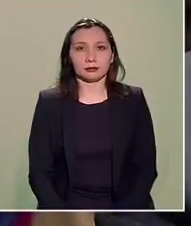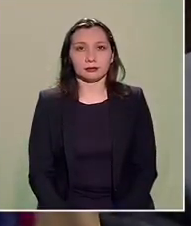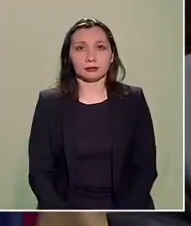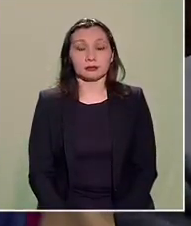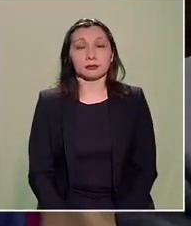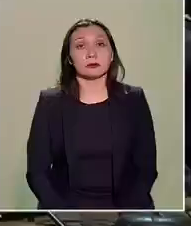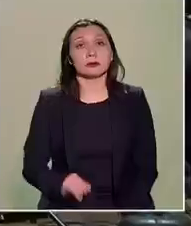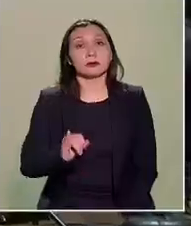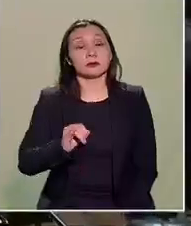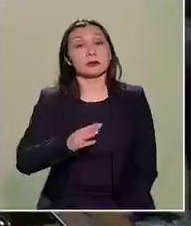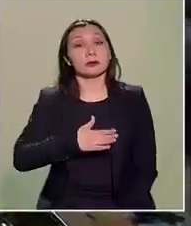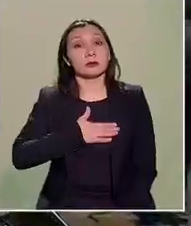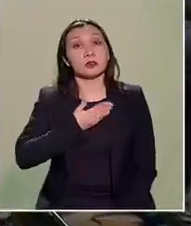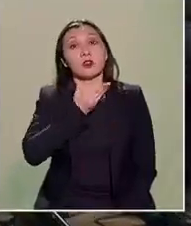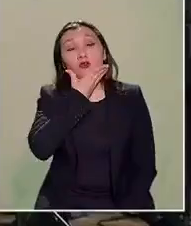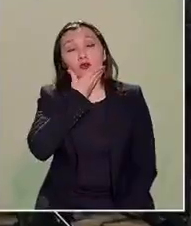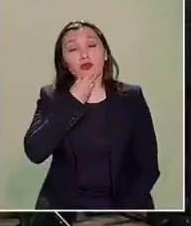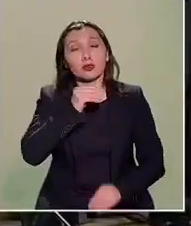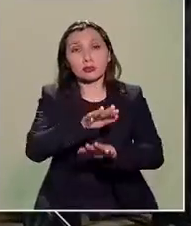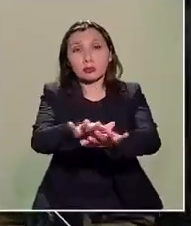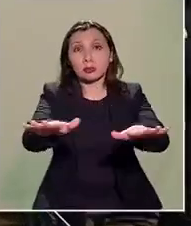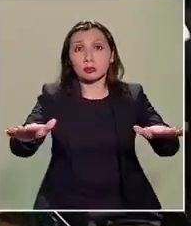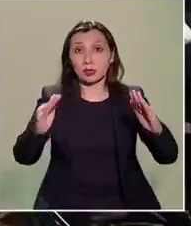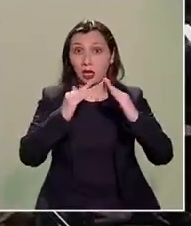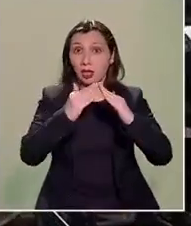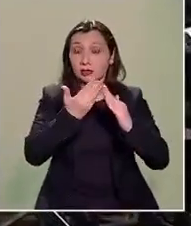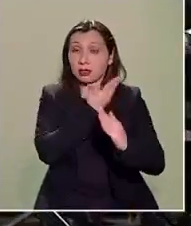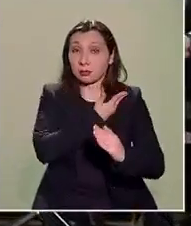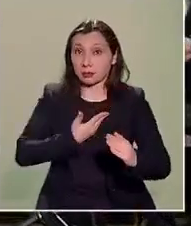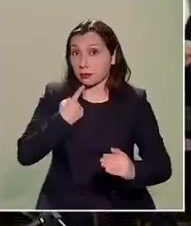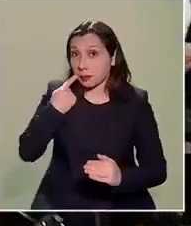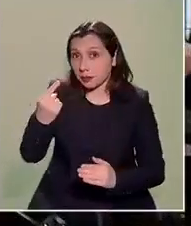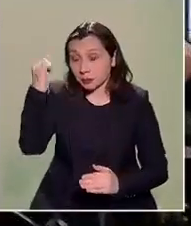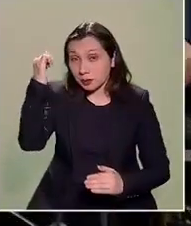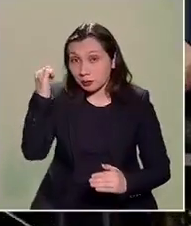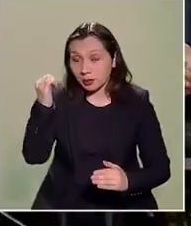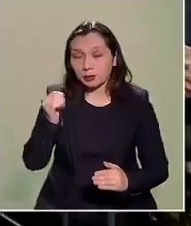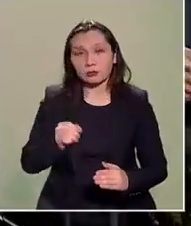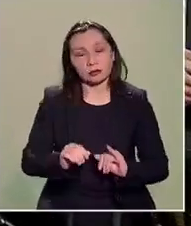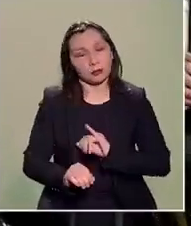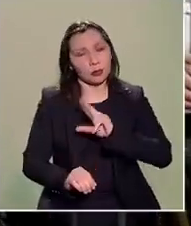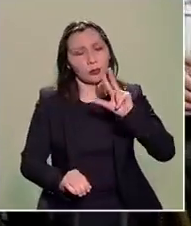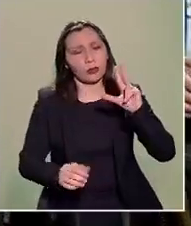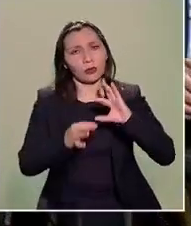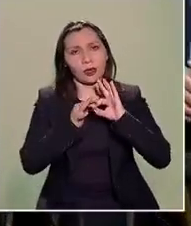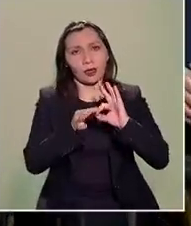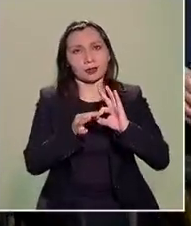es cierto que estaba bonita esta casa presidente y adiós